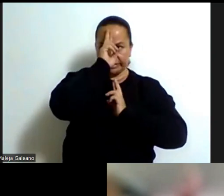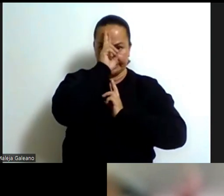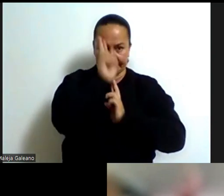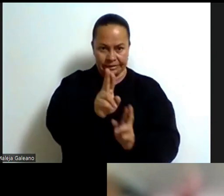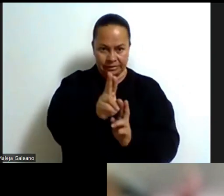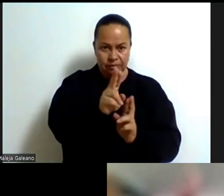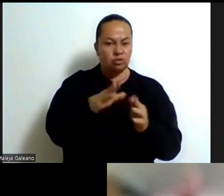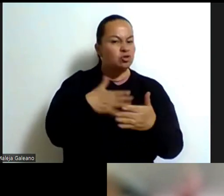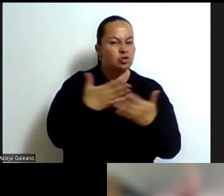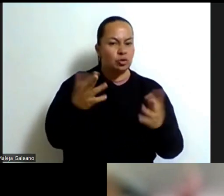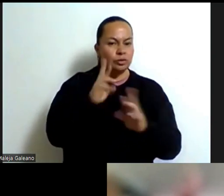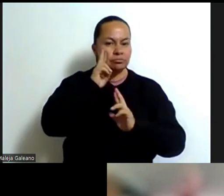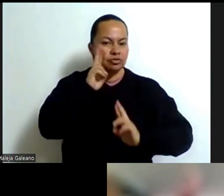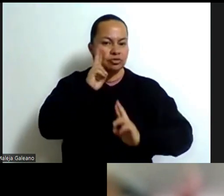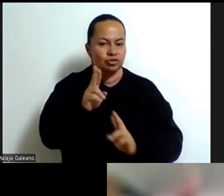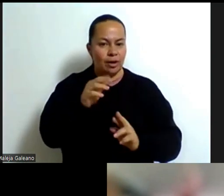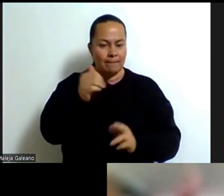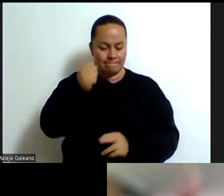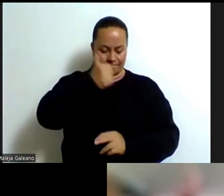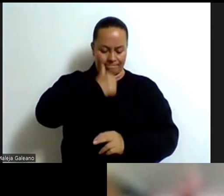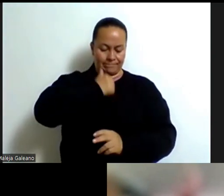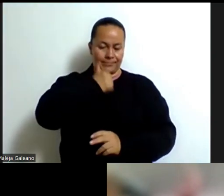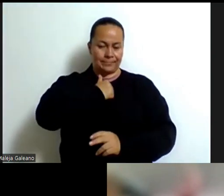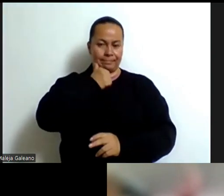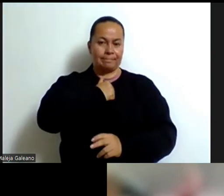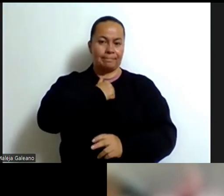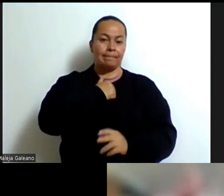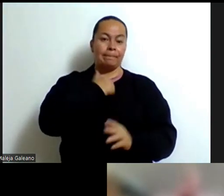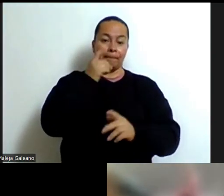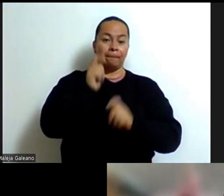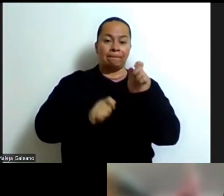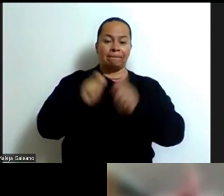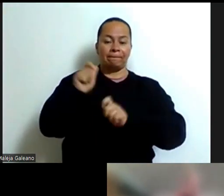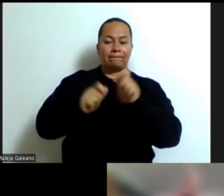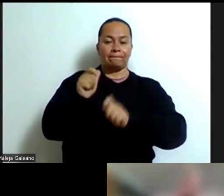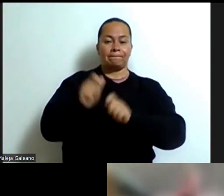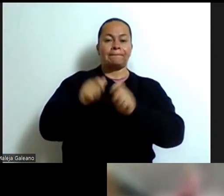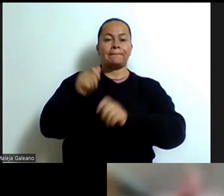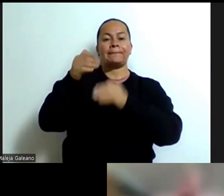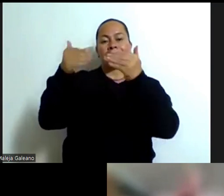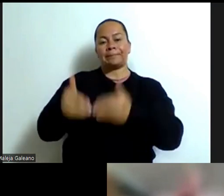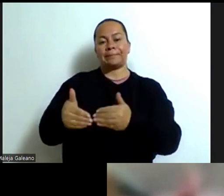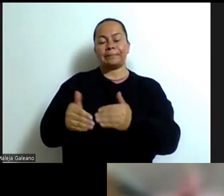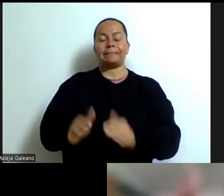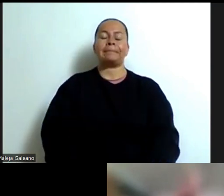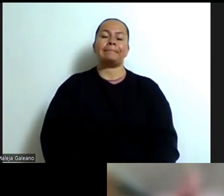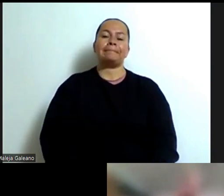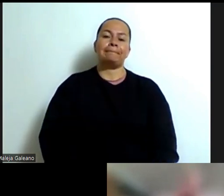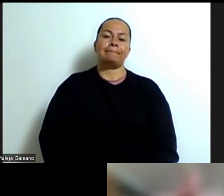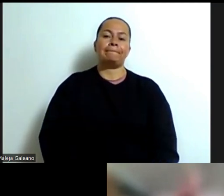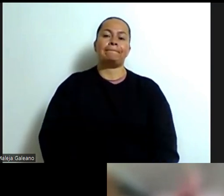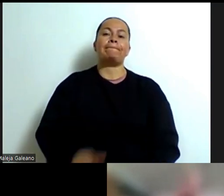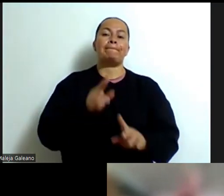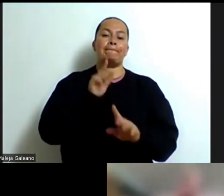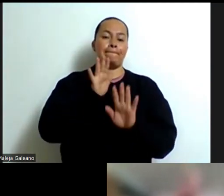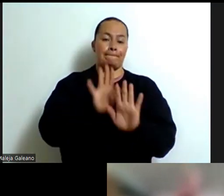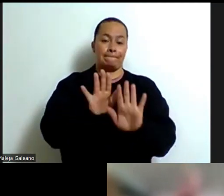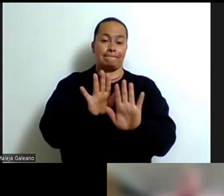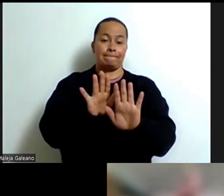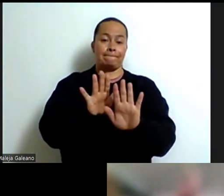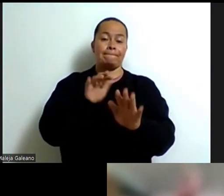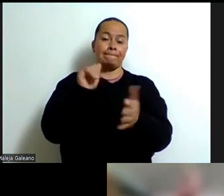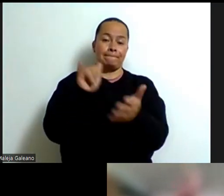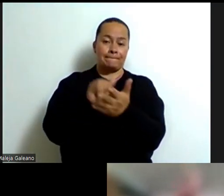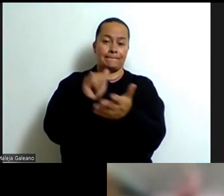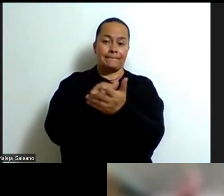reconozca la autonomía y la agencia de la persona con discapacidad Ese es en sí mismo